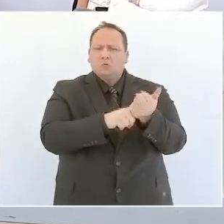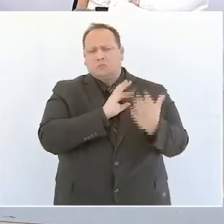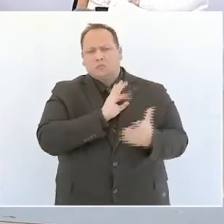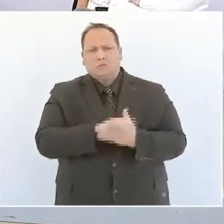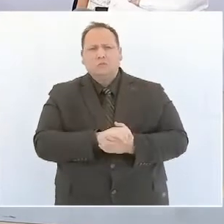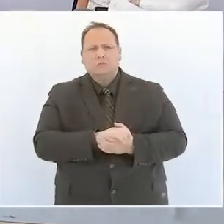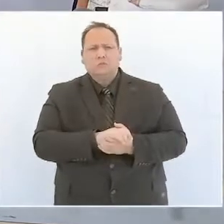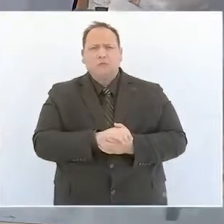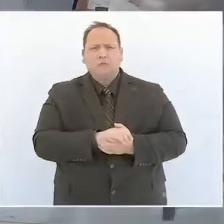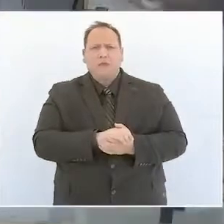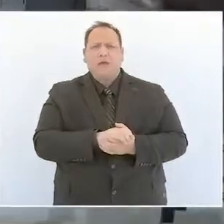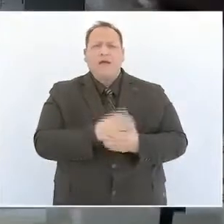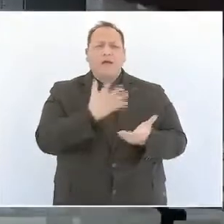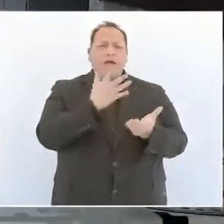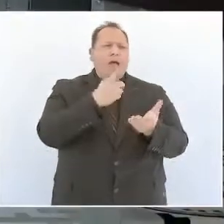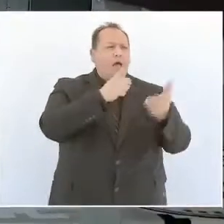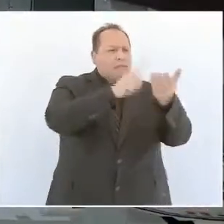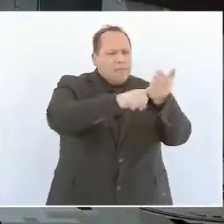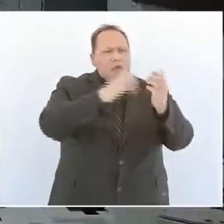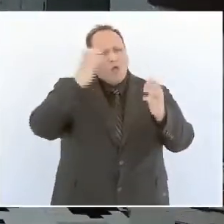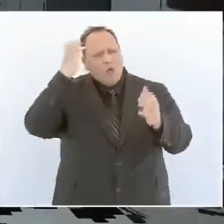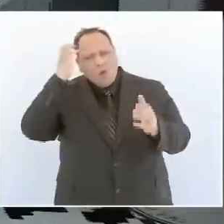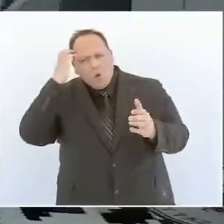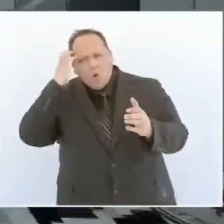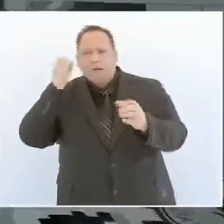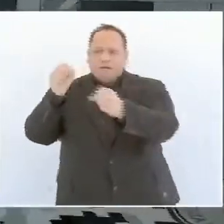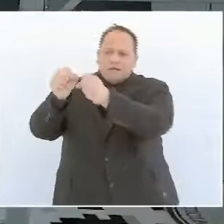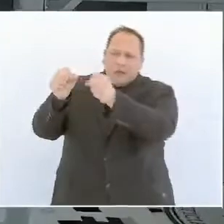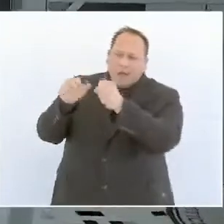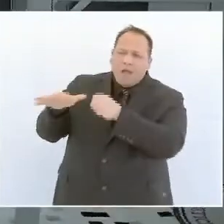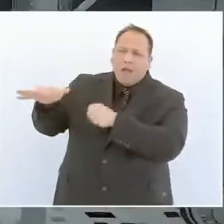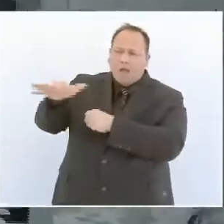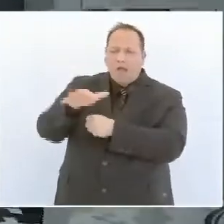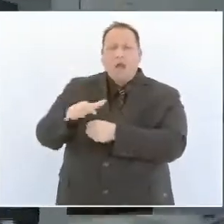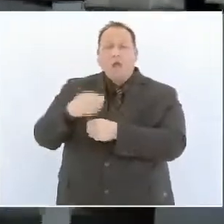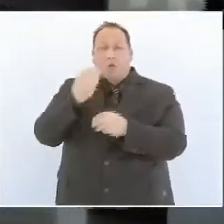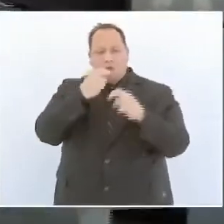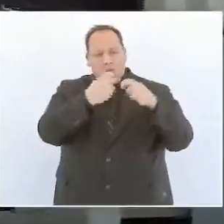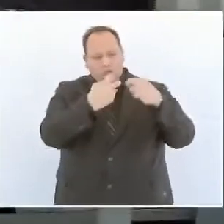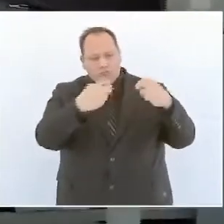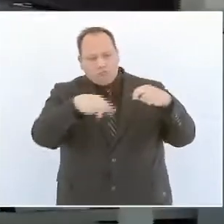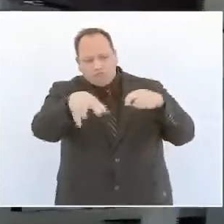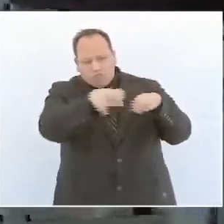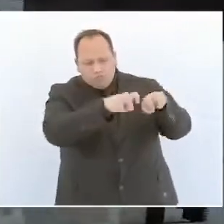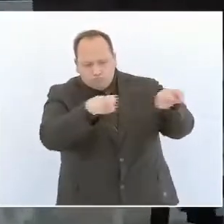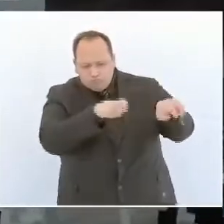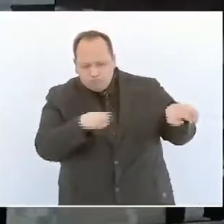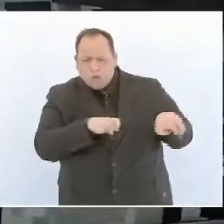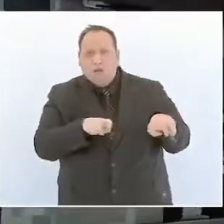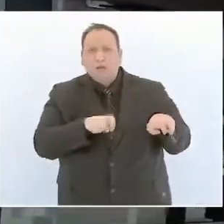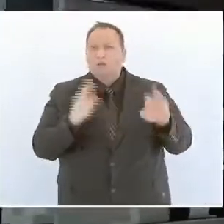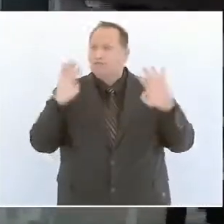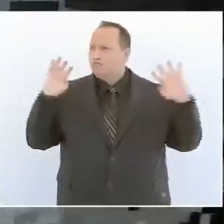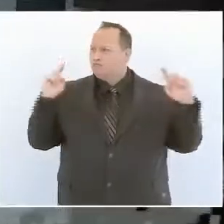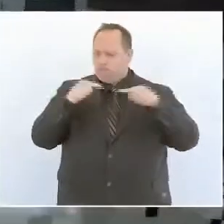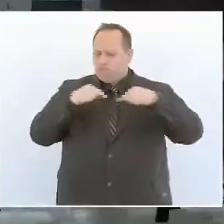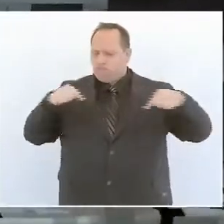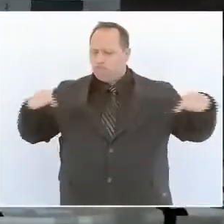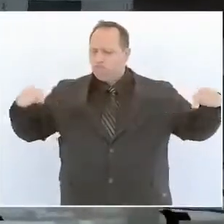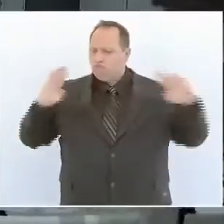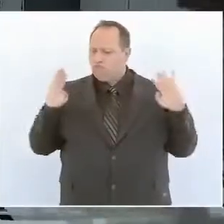con dormitorios, con aula, con comedor, con toda esta barda